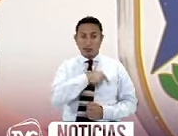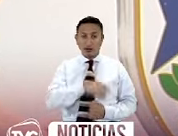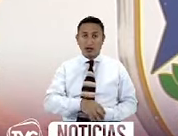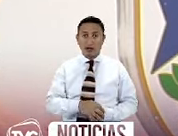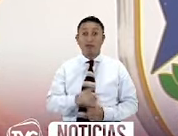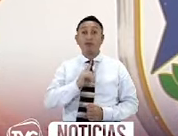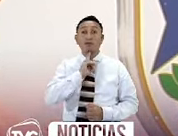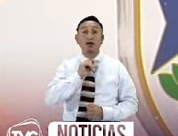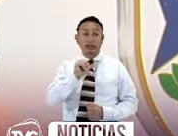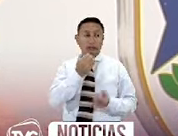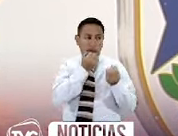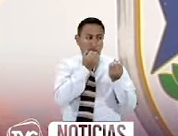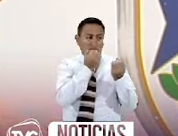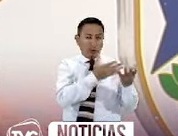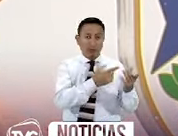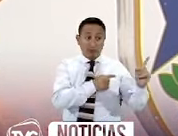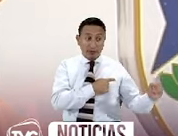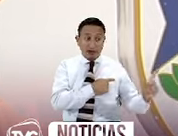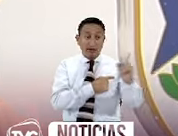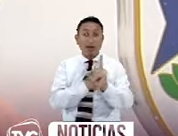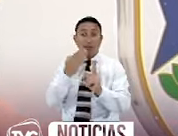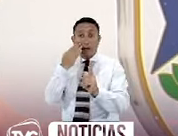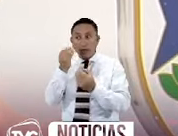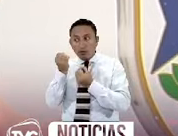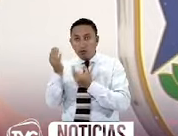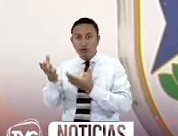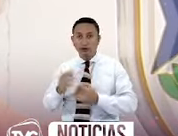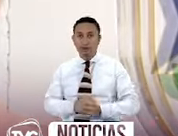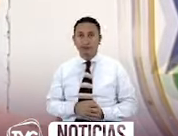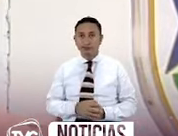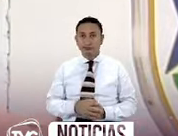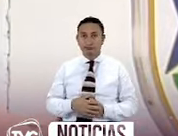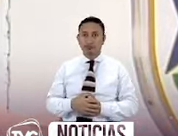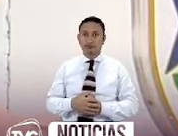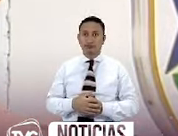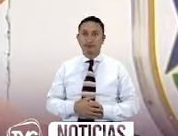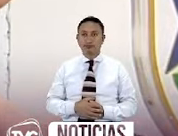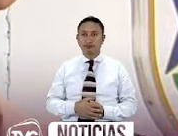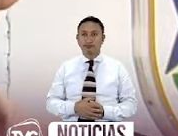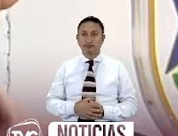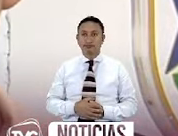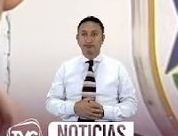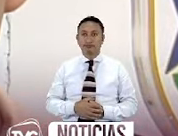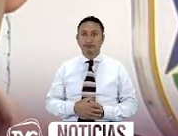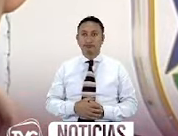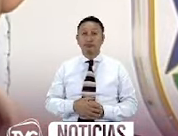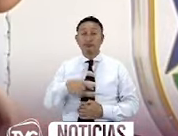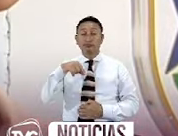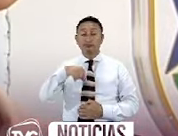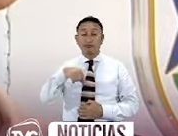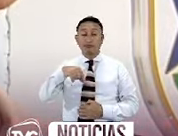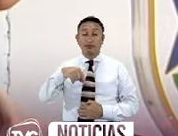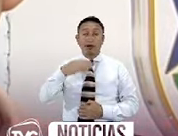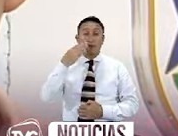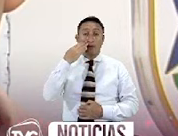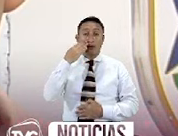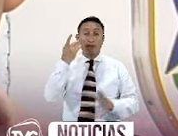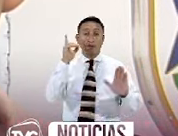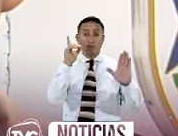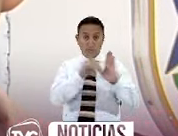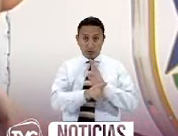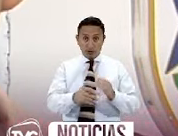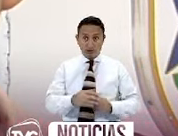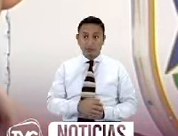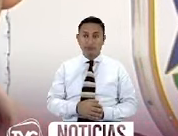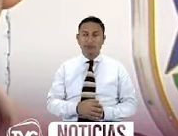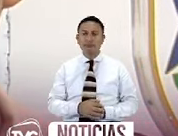la tía la que le cuenta a la mamá de lo ocurrido. Según la denuncia de la progenitora de la menor de edad, indica